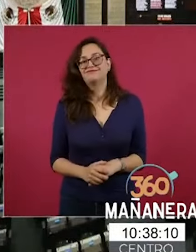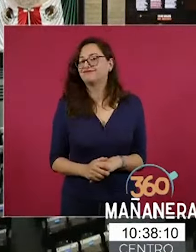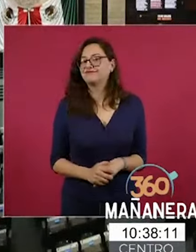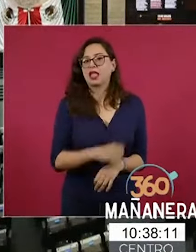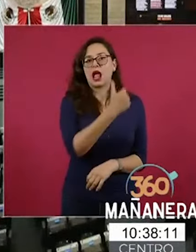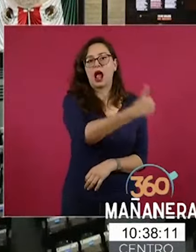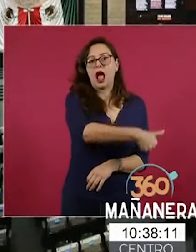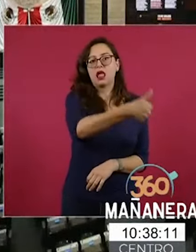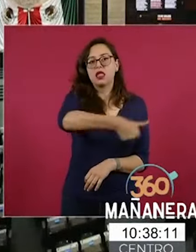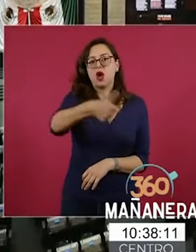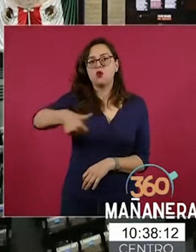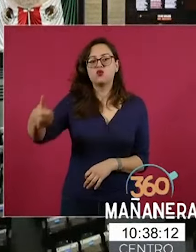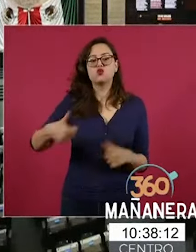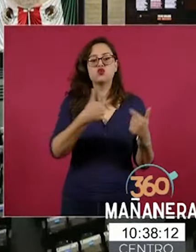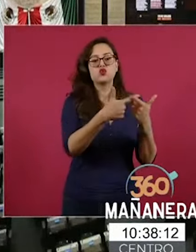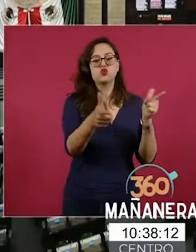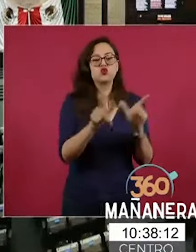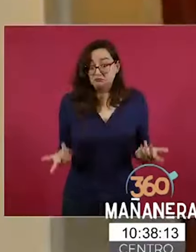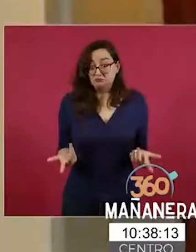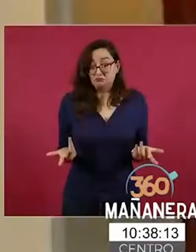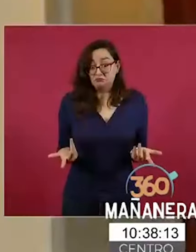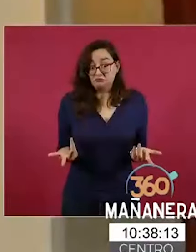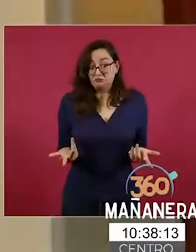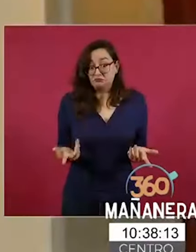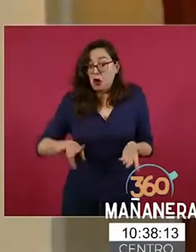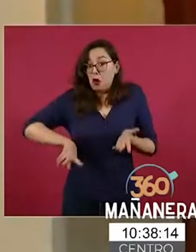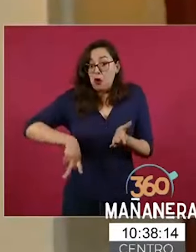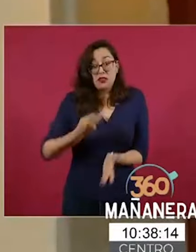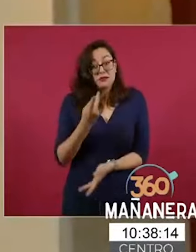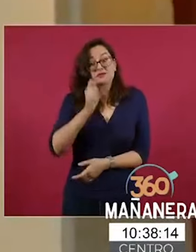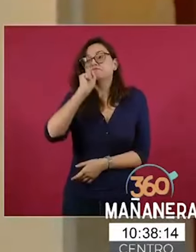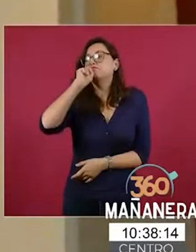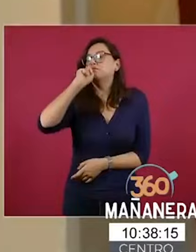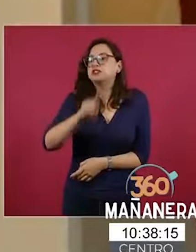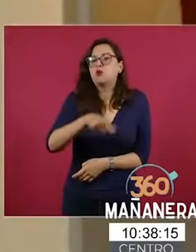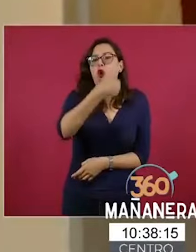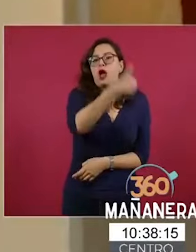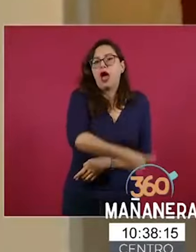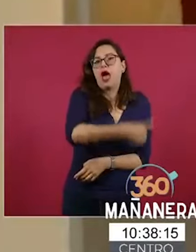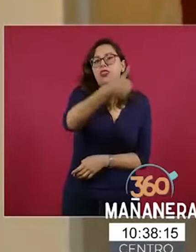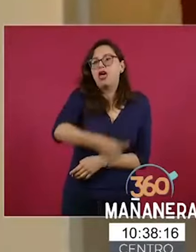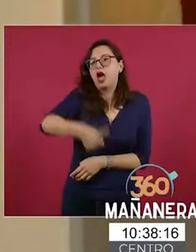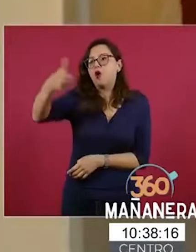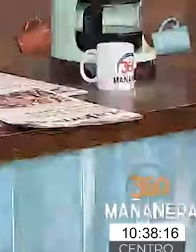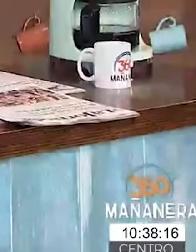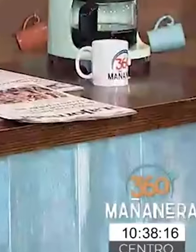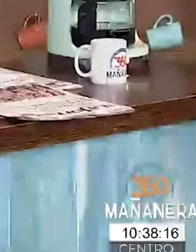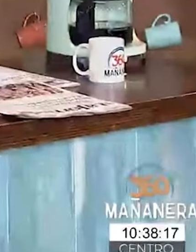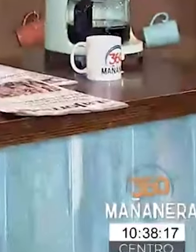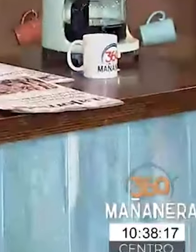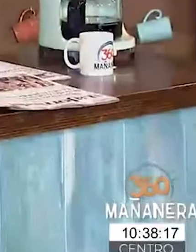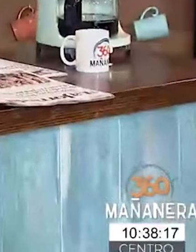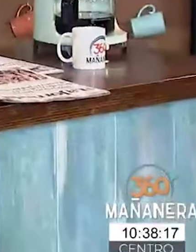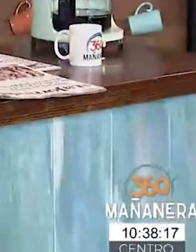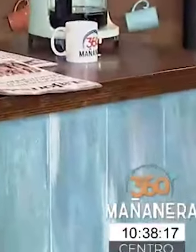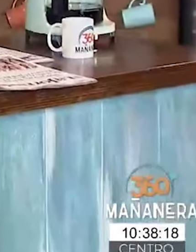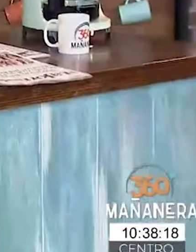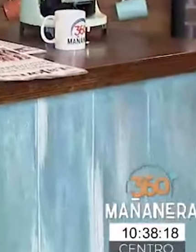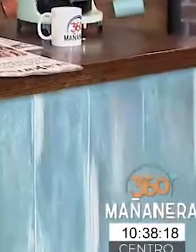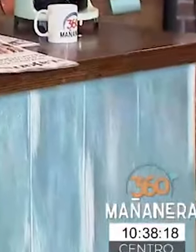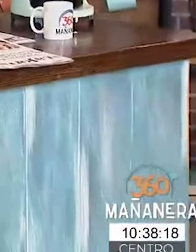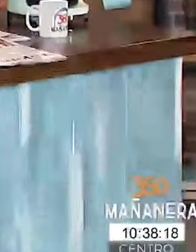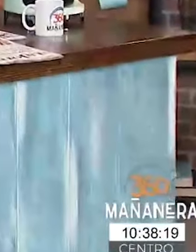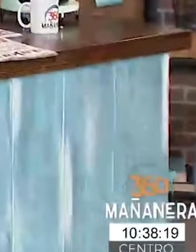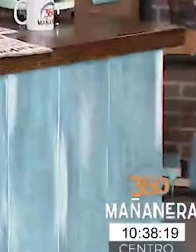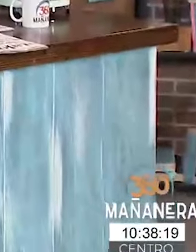Finalmente, en 2021, la distribución fue por partido. Bueno, pues ahí está.